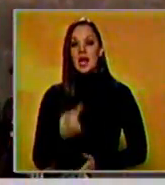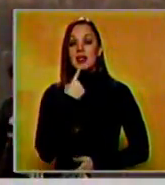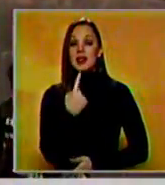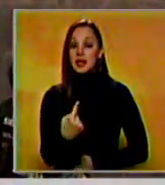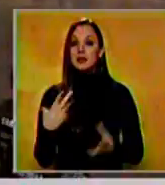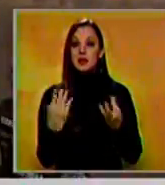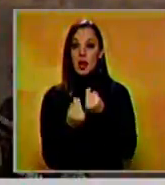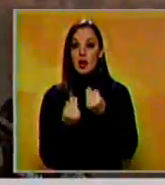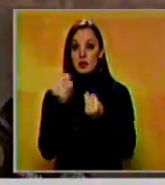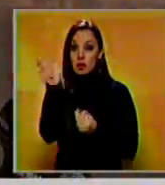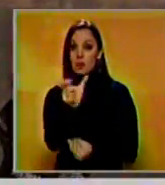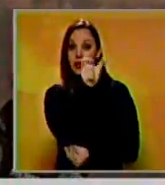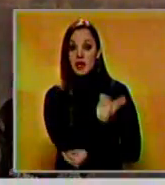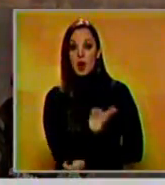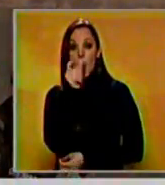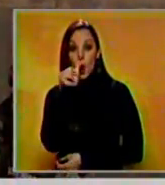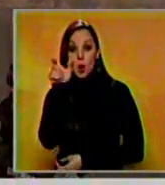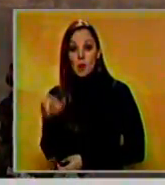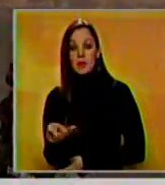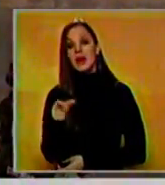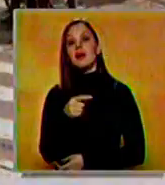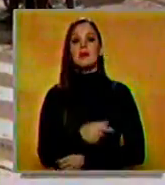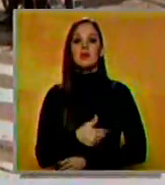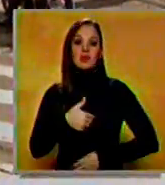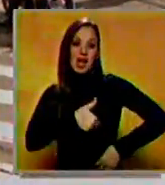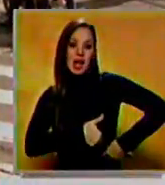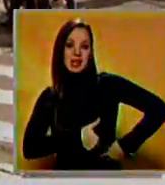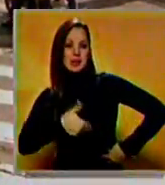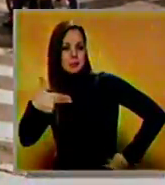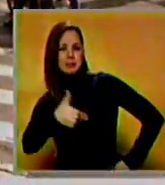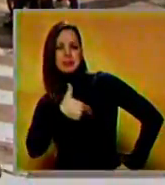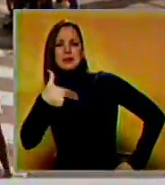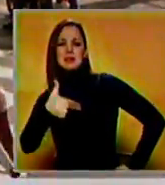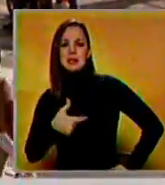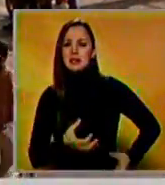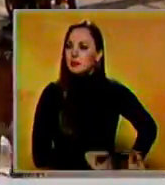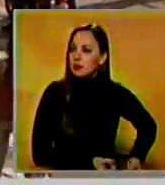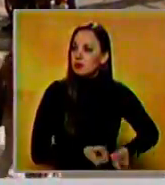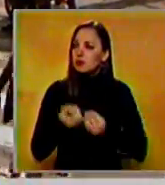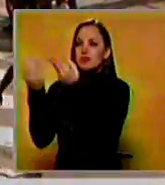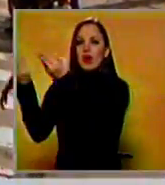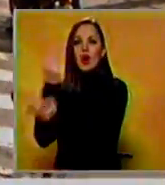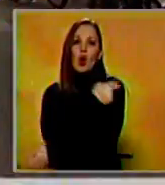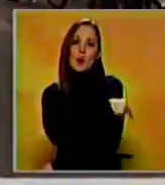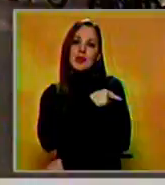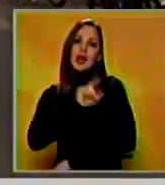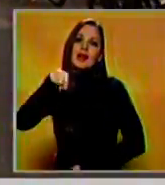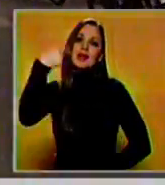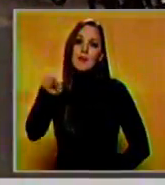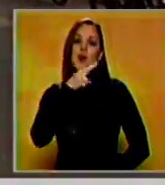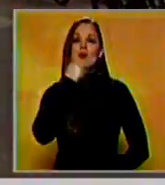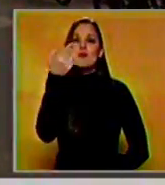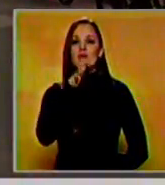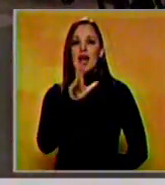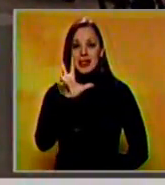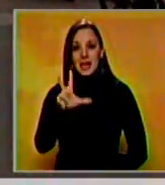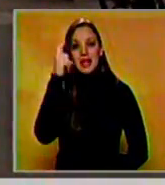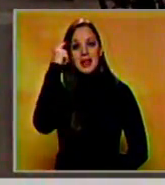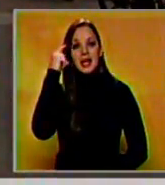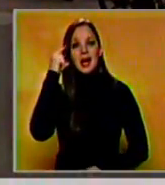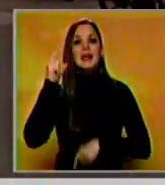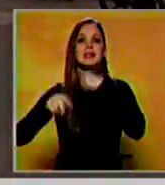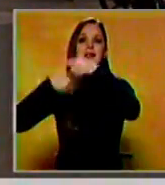sus compañeros, Alexander Castilla recibió un disparo en un costado y fue trasladado al hospital de coche, donde falleció 3 días después